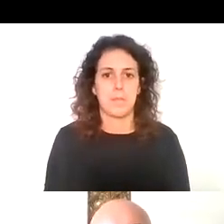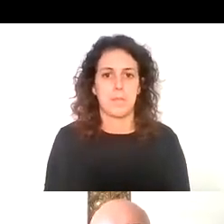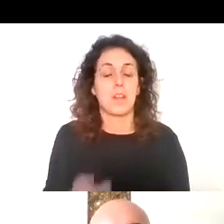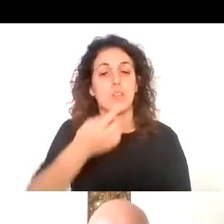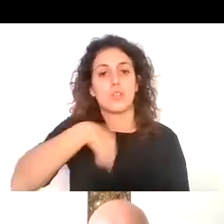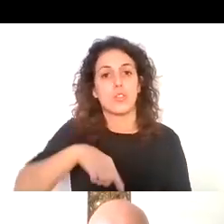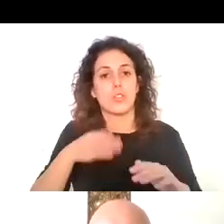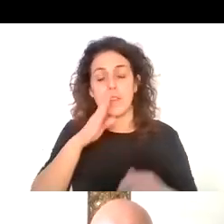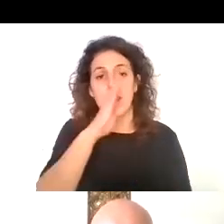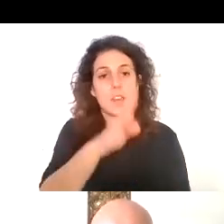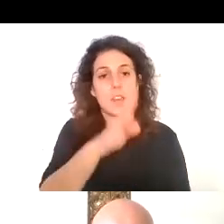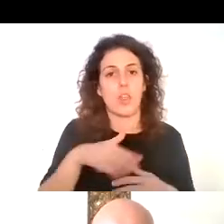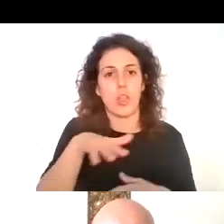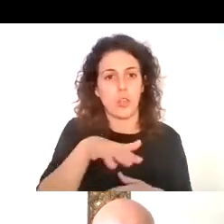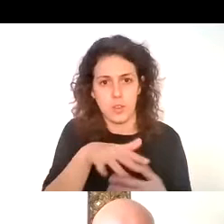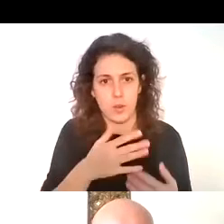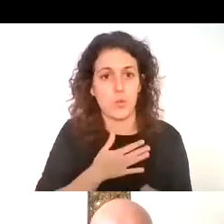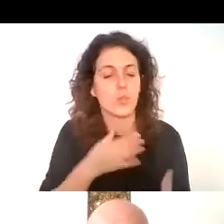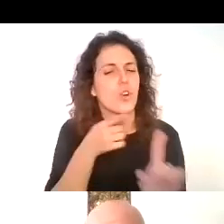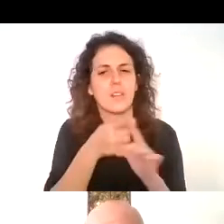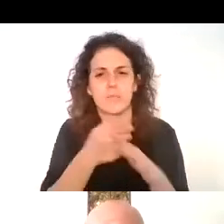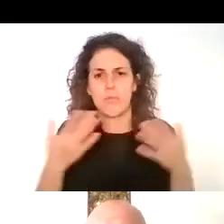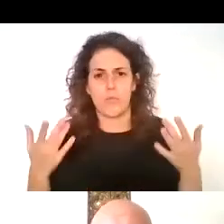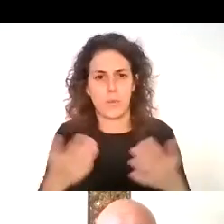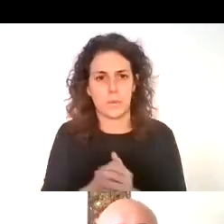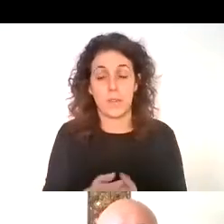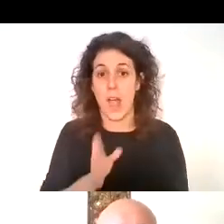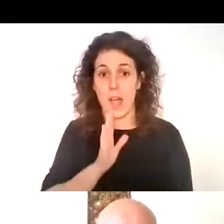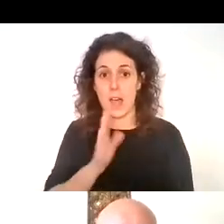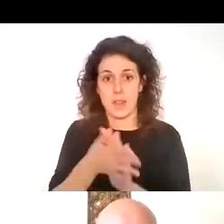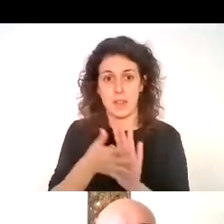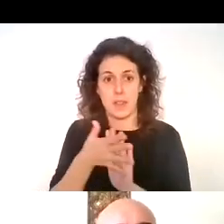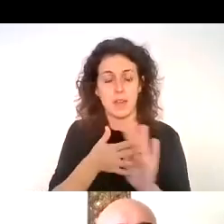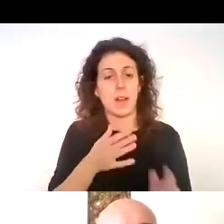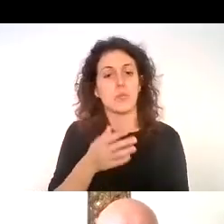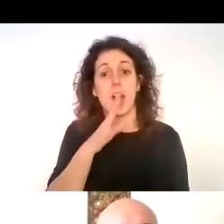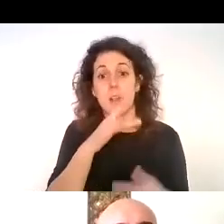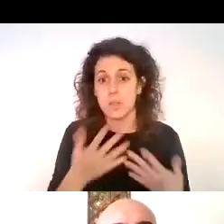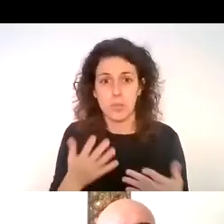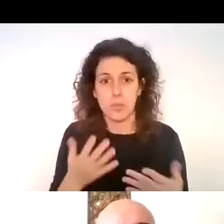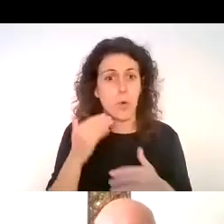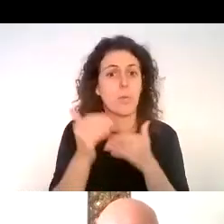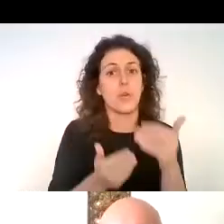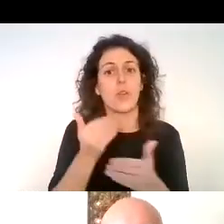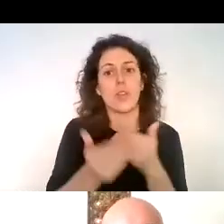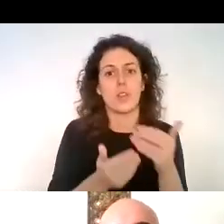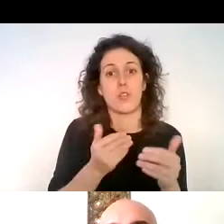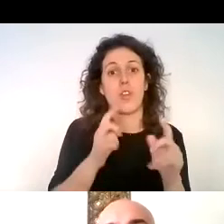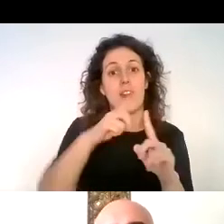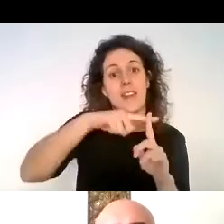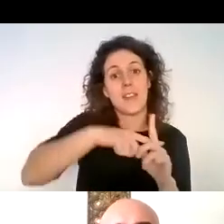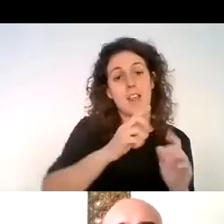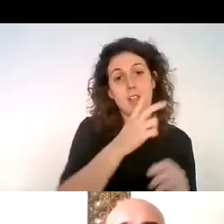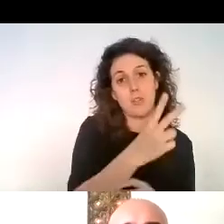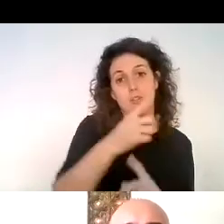encaminamos? ¿Cuál es nuestra meta? Como les decía al principio, estamos en este momento en el proceso de pasar del nivel 2 al nivel